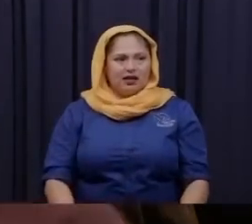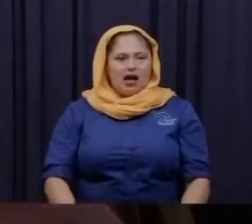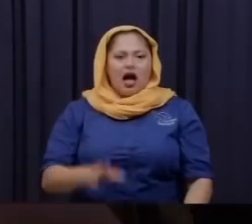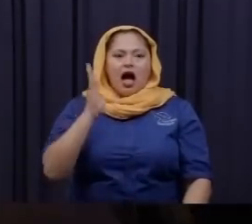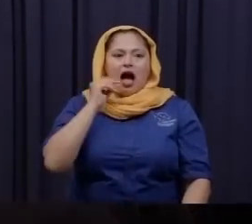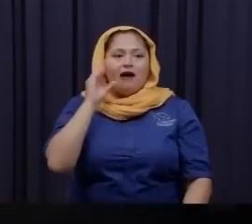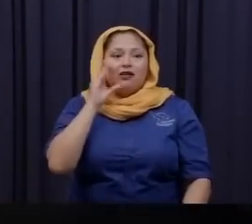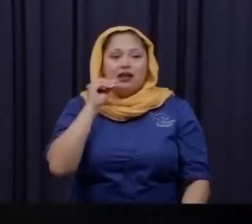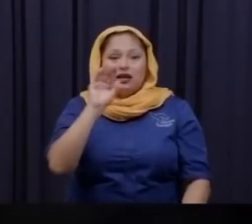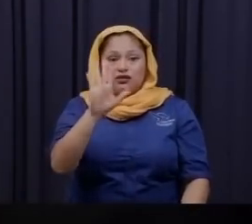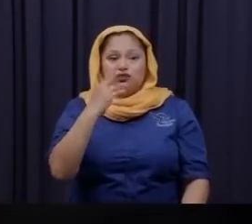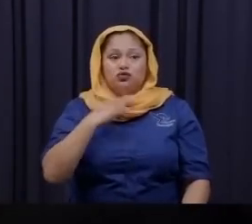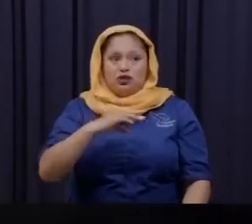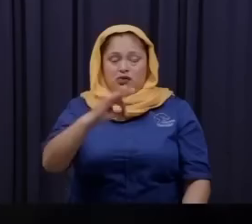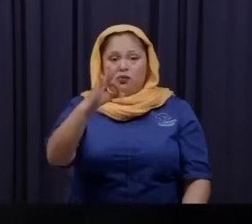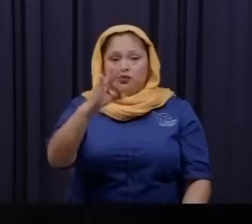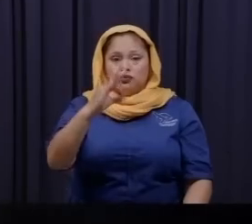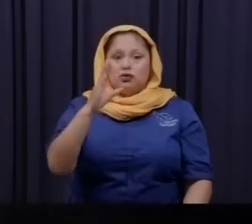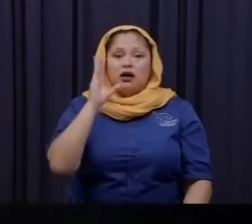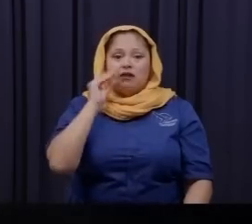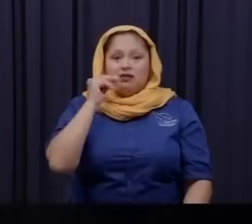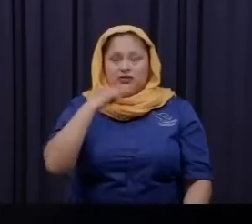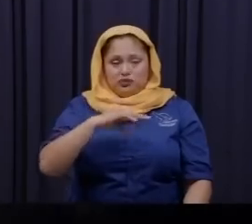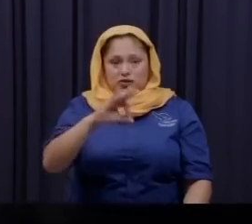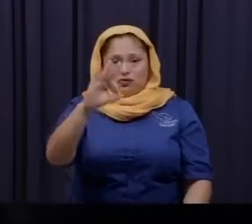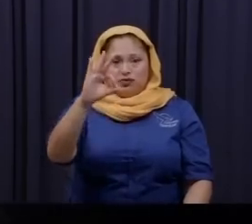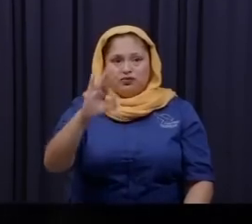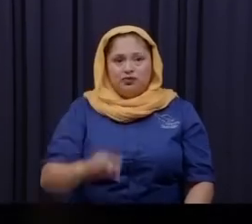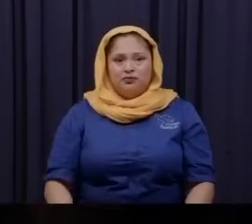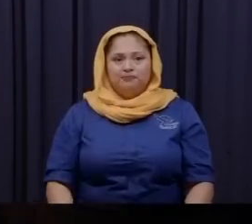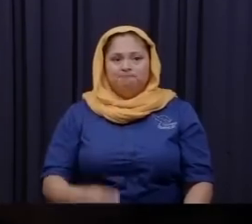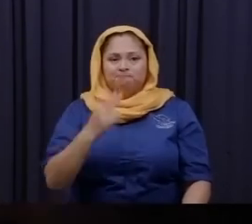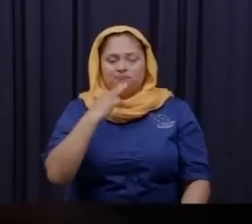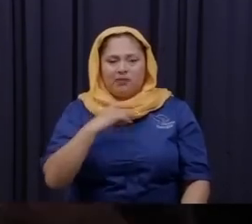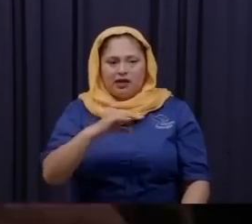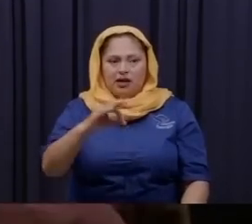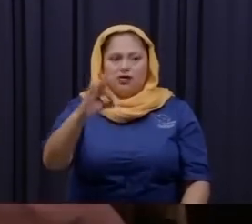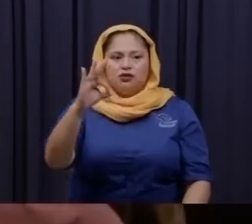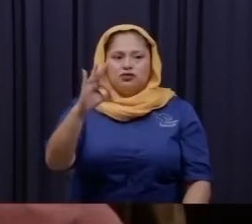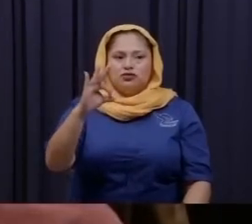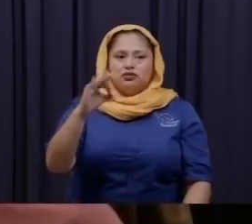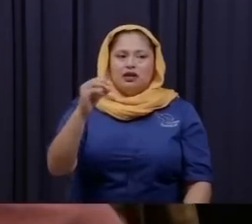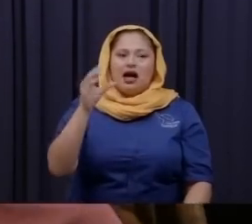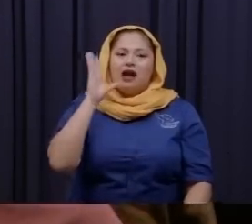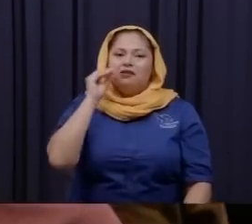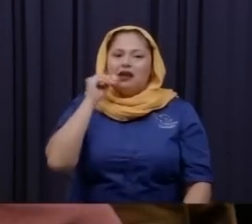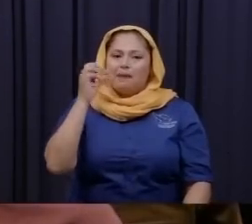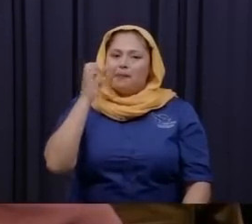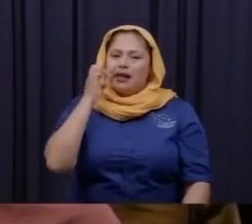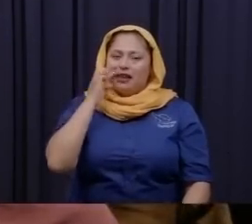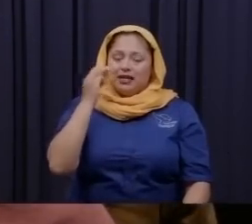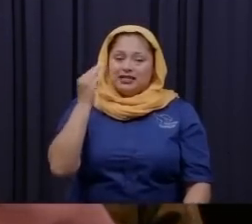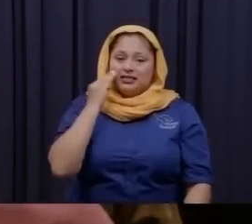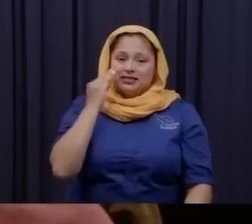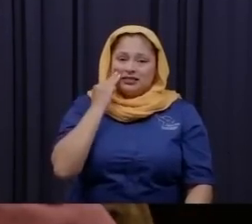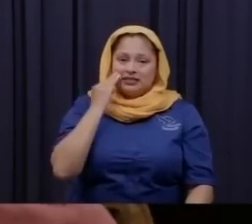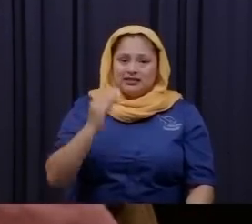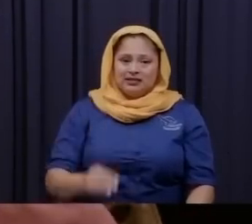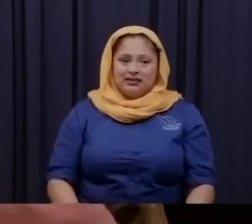Háblele a sus hijos, háblele a sus hijos. Hijos, háblele a sus padres.